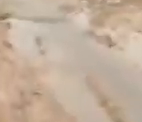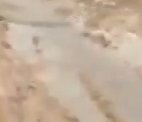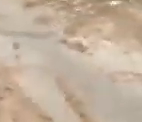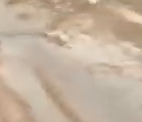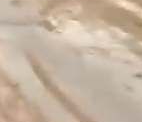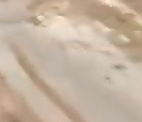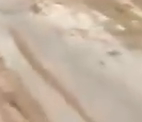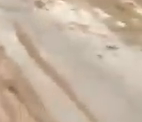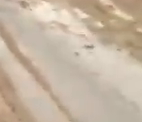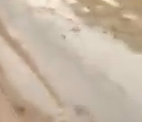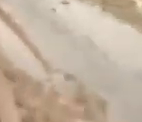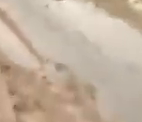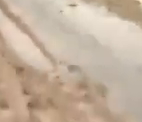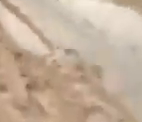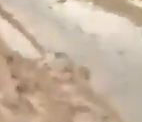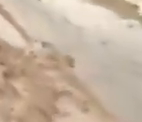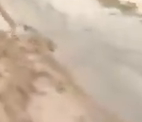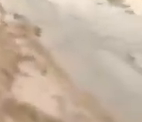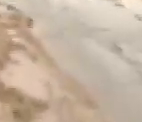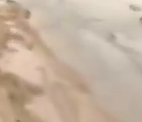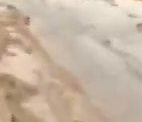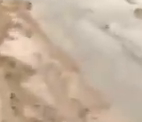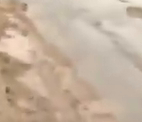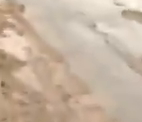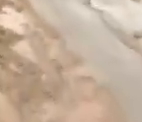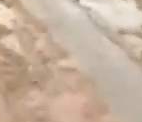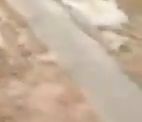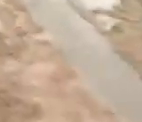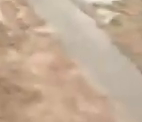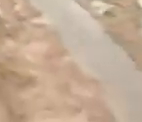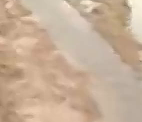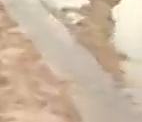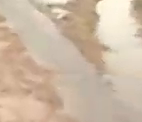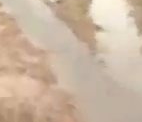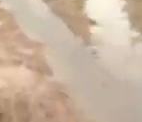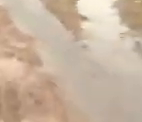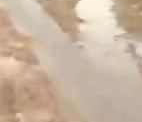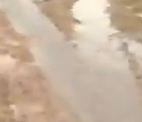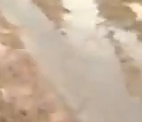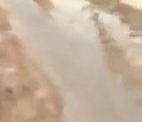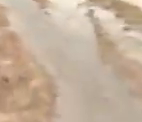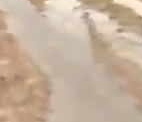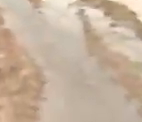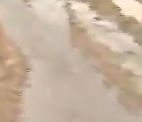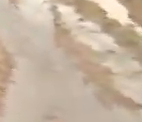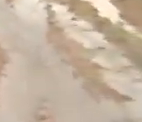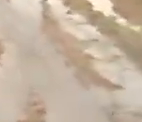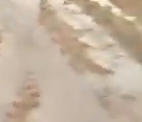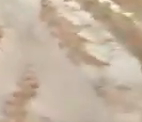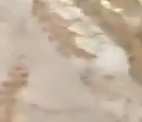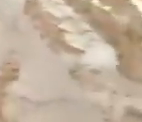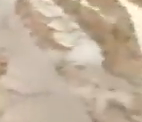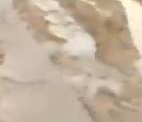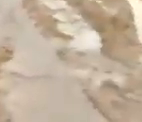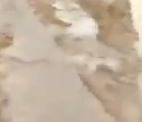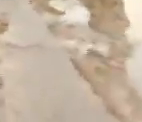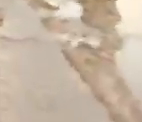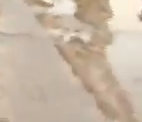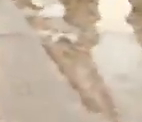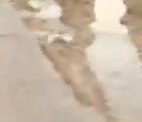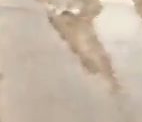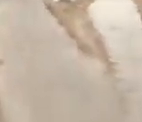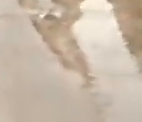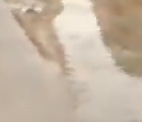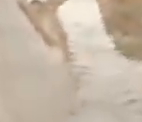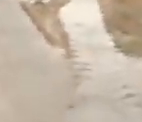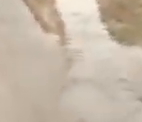a la empresa Agrofan. Esta gestión del jefe de Estado y de Gobierno se suma al desarrollo de los 17 motores de la agenda económica bolivariana